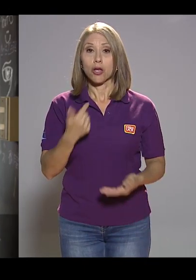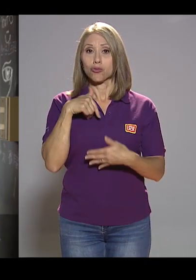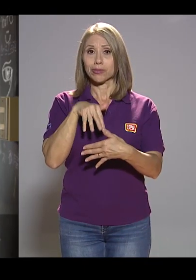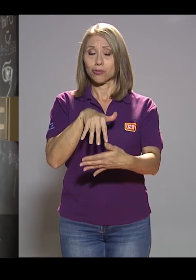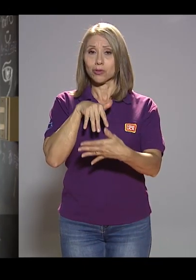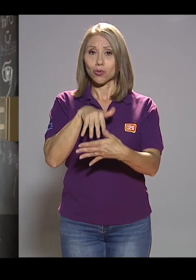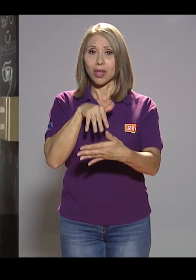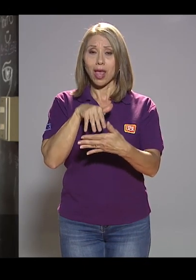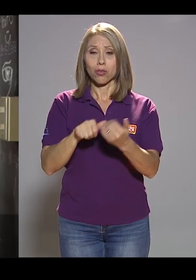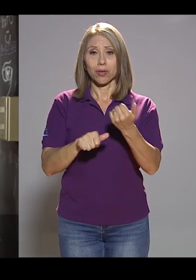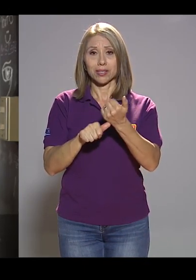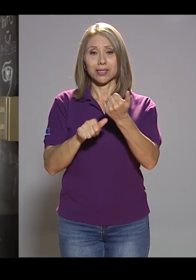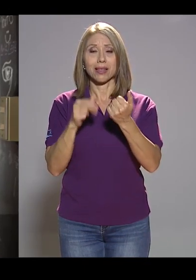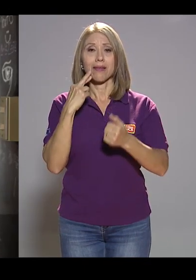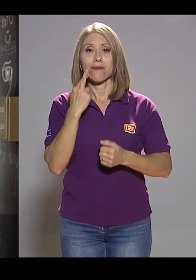solo. Estoy estudiando asistente de restaurante. Estoy viajando de San Pedro a la